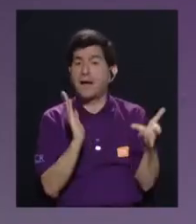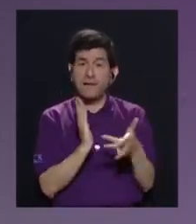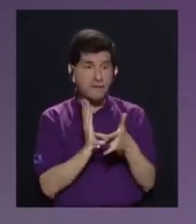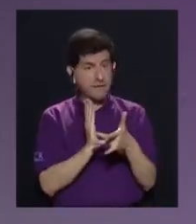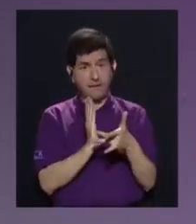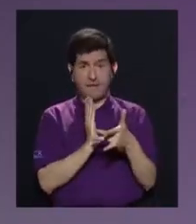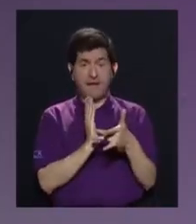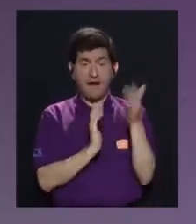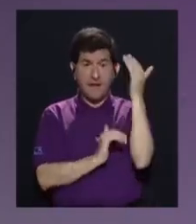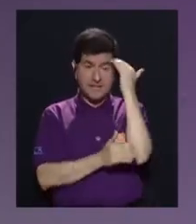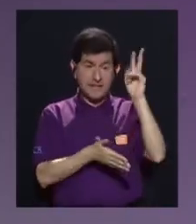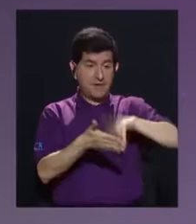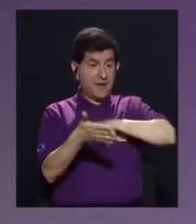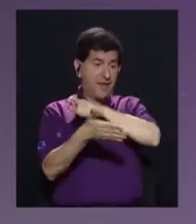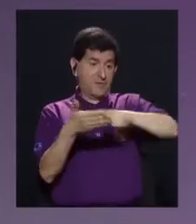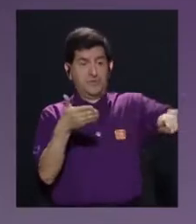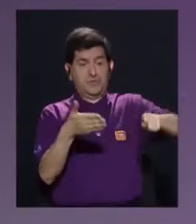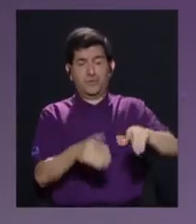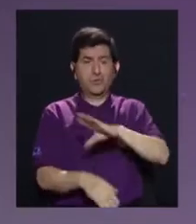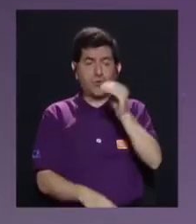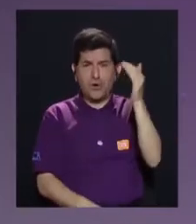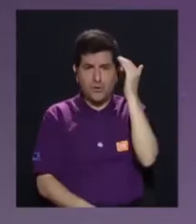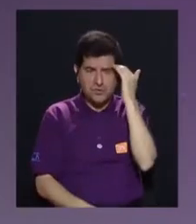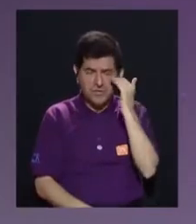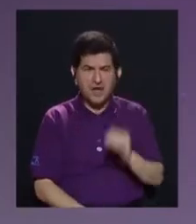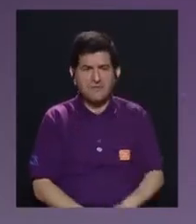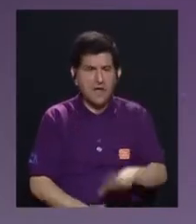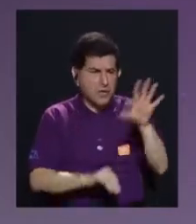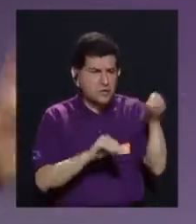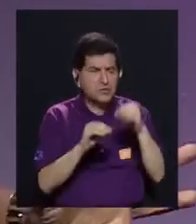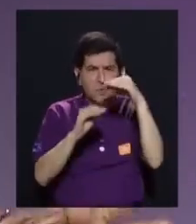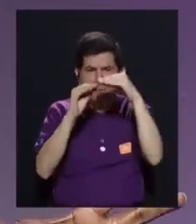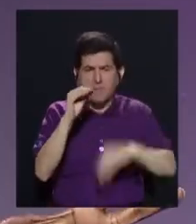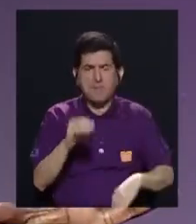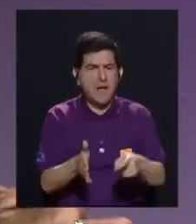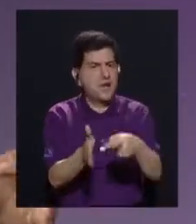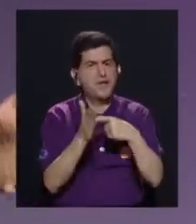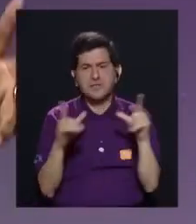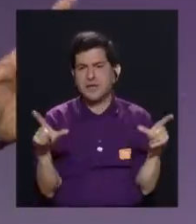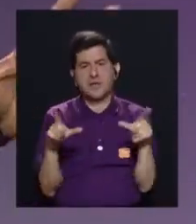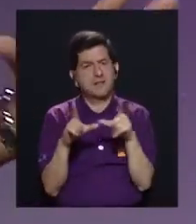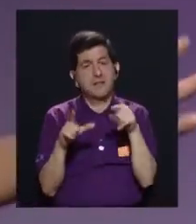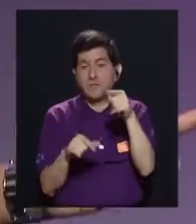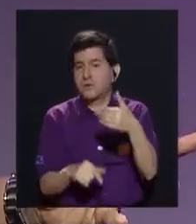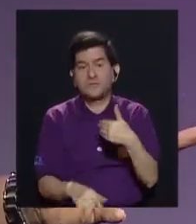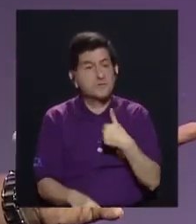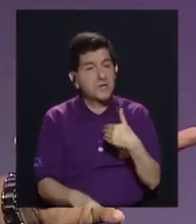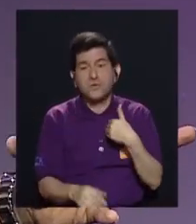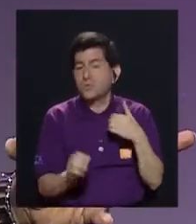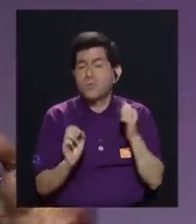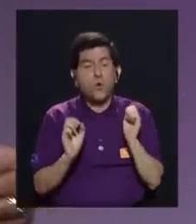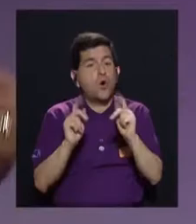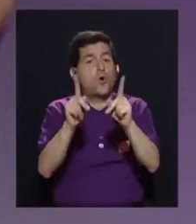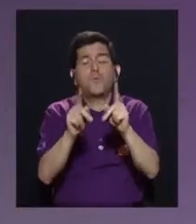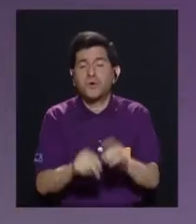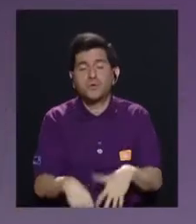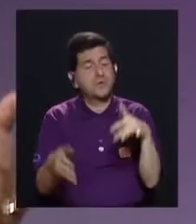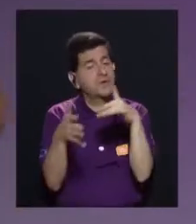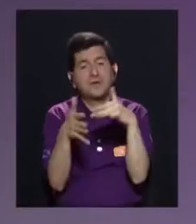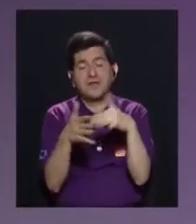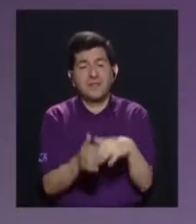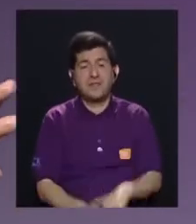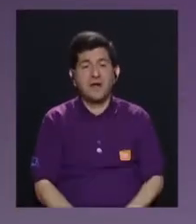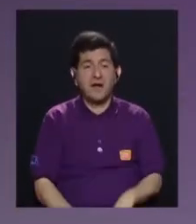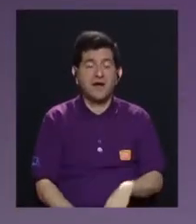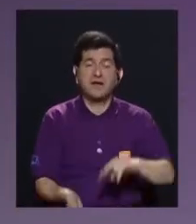es saber leer y escribir o saber sumar y restar que no le exijan un título que usted no tuvo la oportunidad de tener porque si